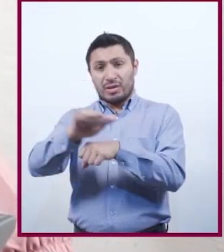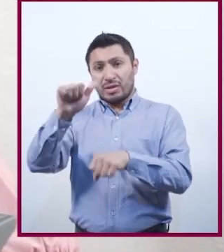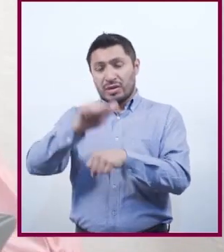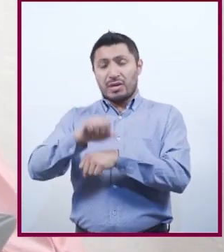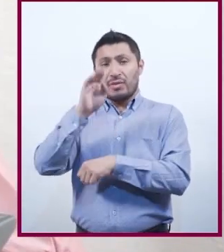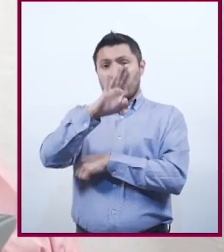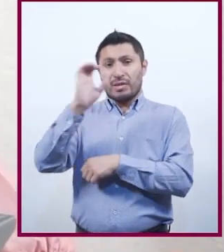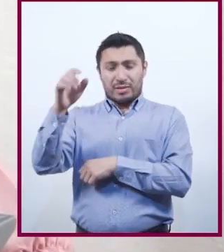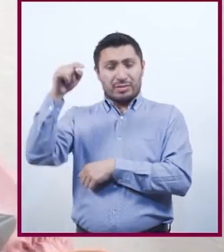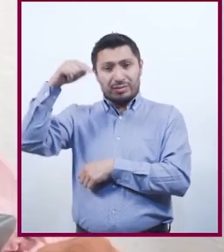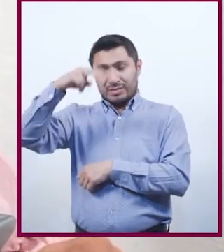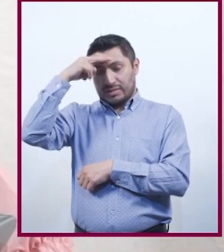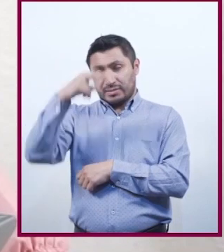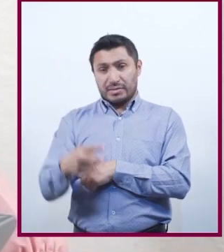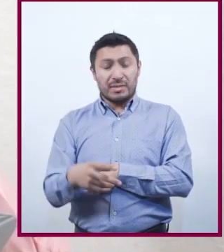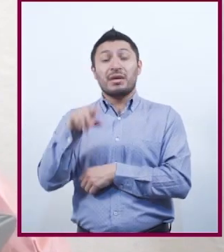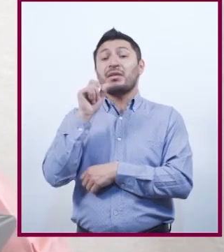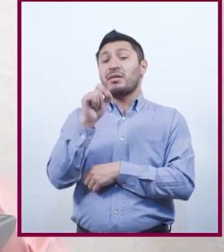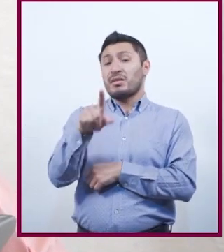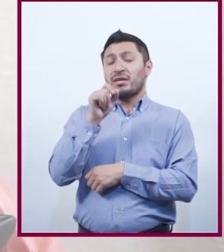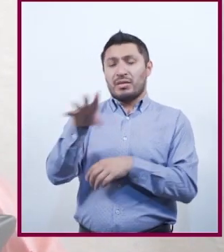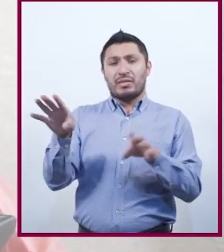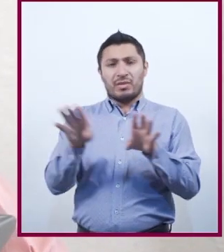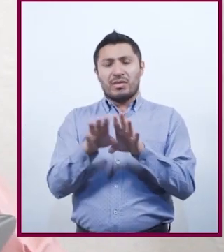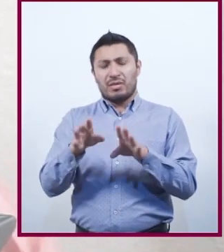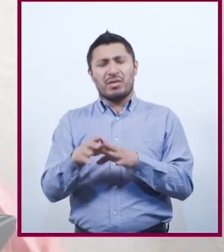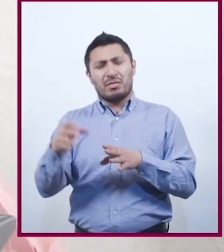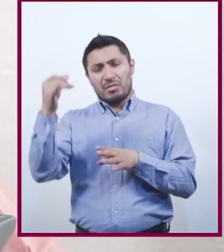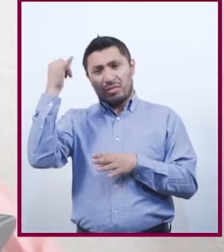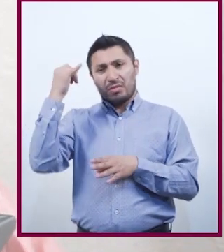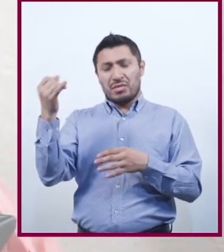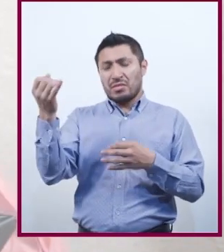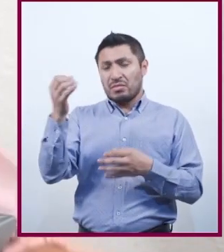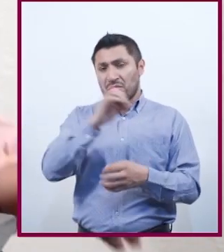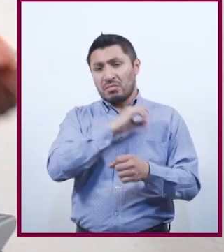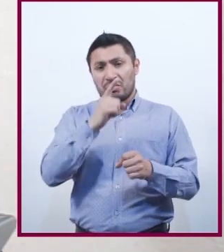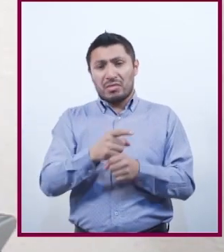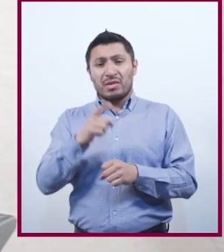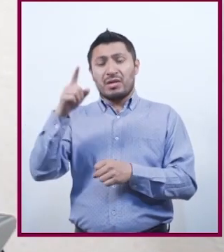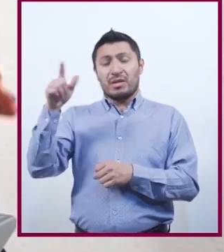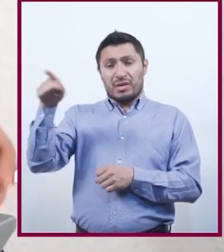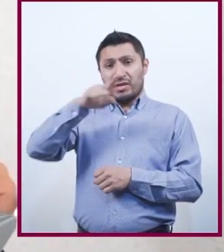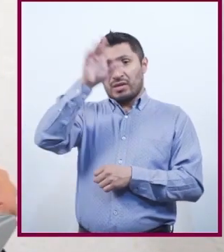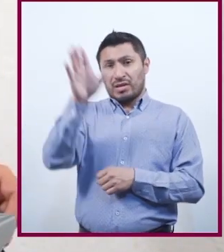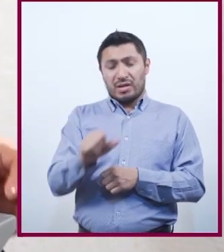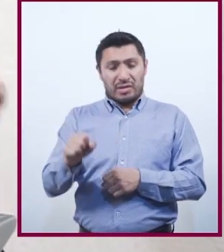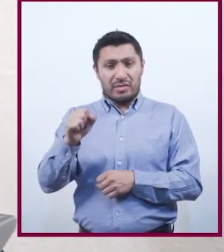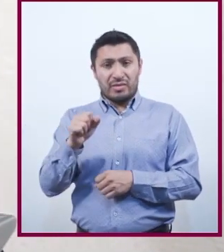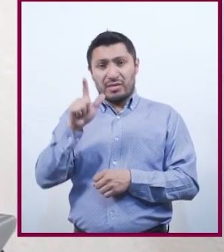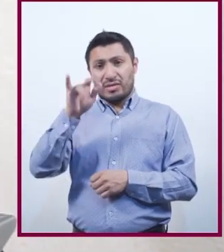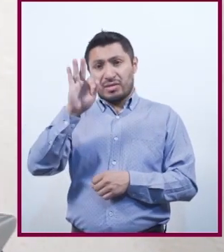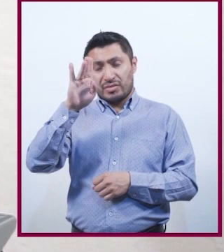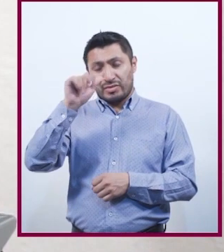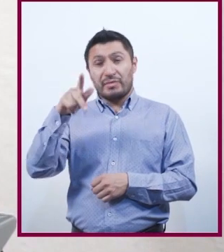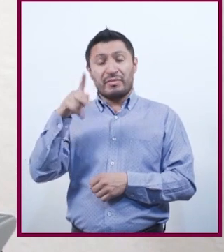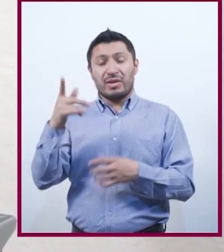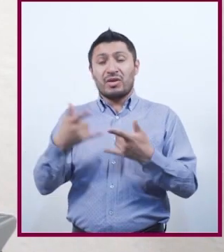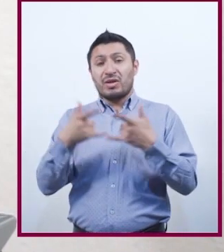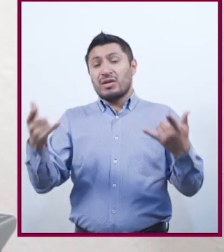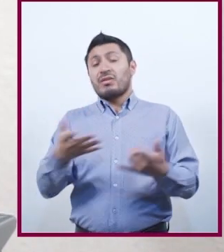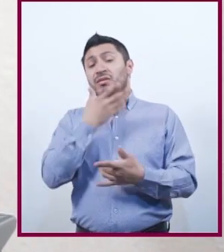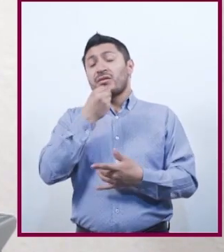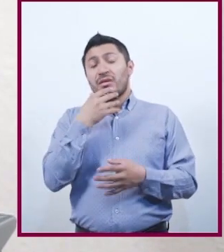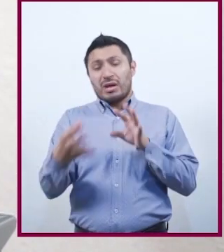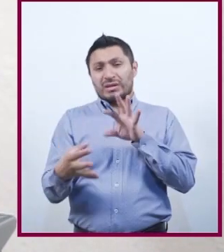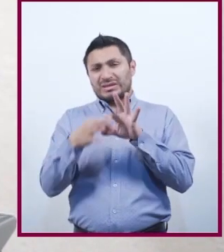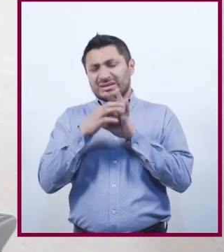Patagonia en Argentina y Baja California en México. Incluso barajaron la posibilidad de Libia en África. Sin embargo, como la historia